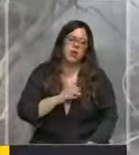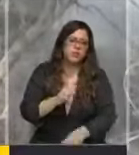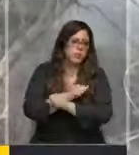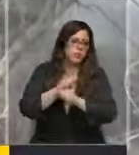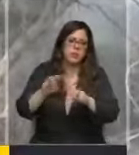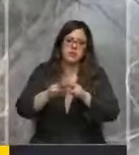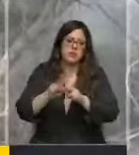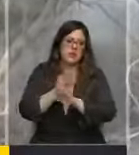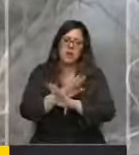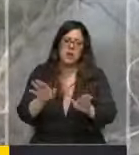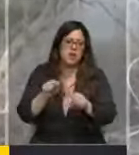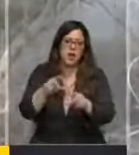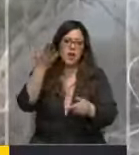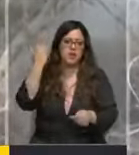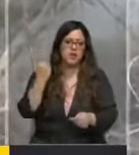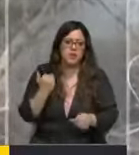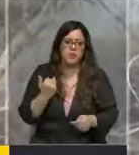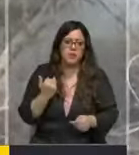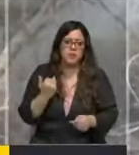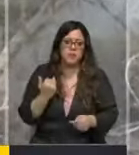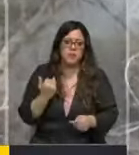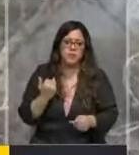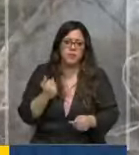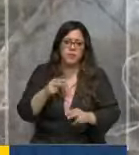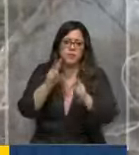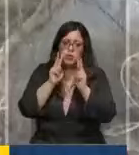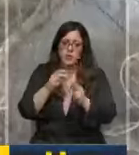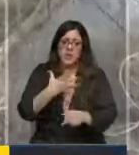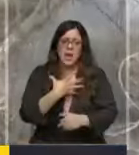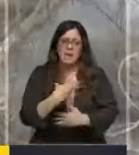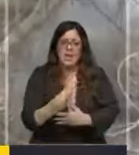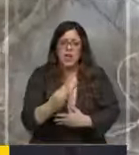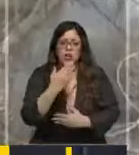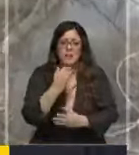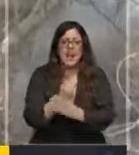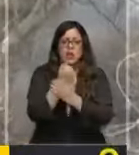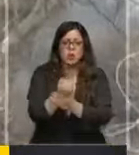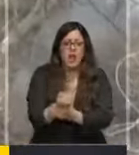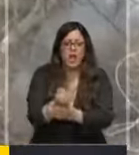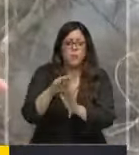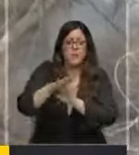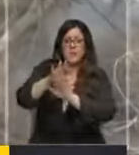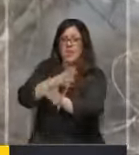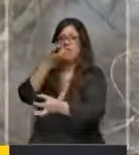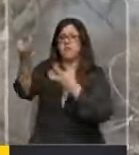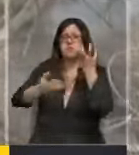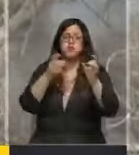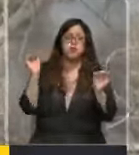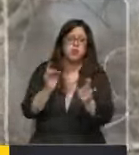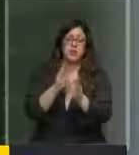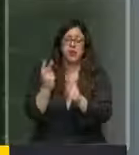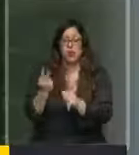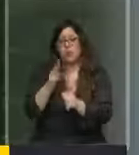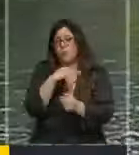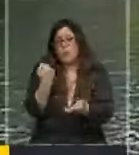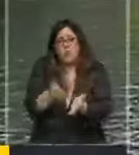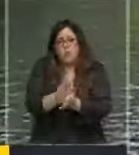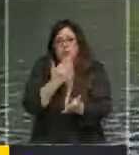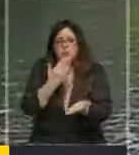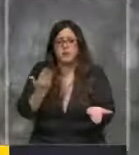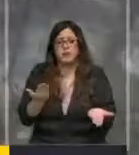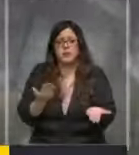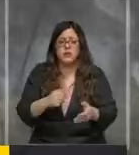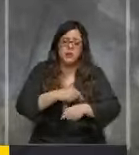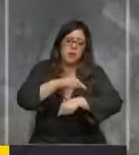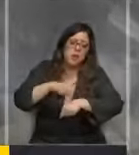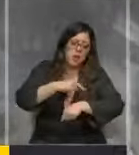momento. Pero tuve que ver a mi hijo, rescatarlo del incendio, que no nos quemáramos, porque si no seríamos dos víctimas más de acá. Con el pasar de